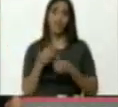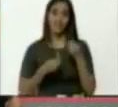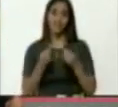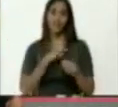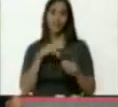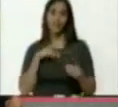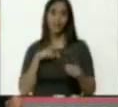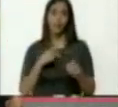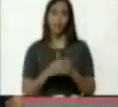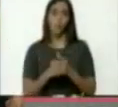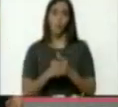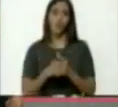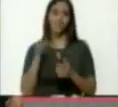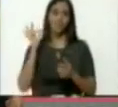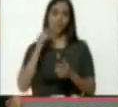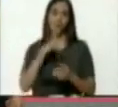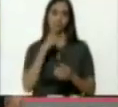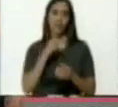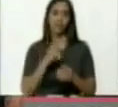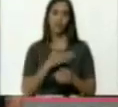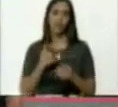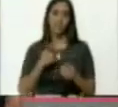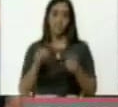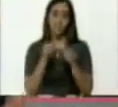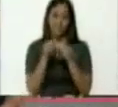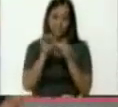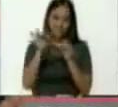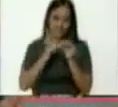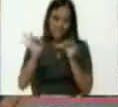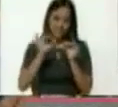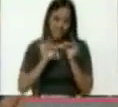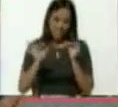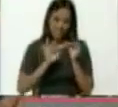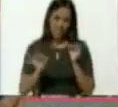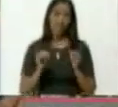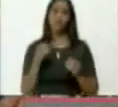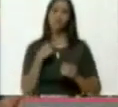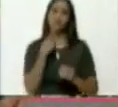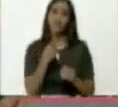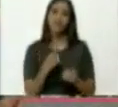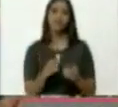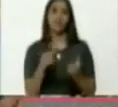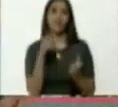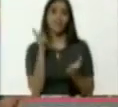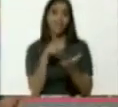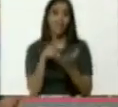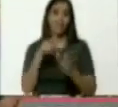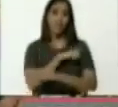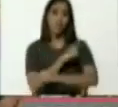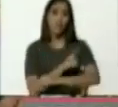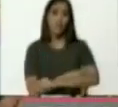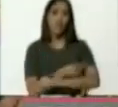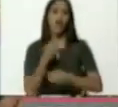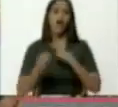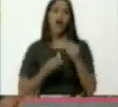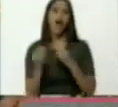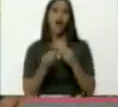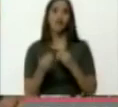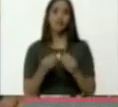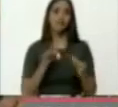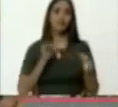como expresión política. Nosotros nos quieren deshilachar. Yo siempre he dicho que si llegaran ellos al poder, hacen un reality